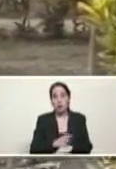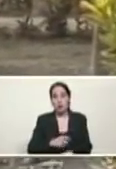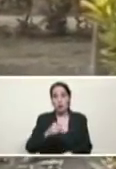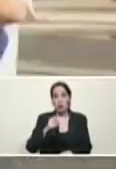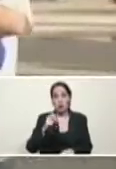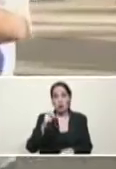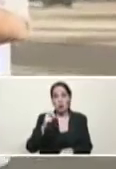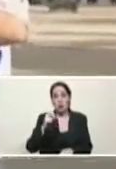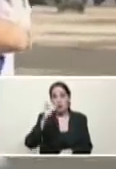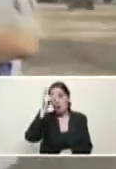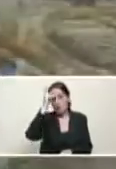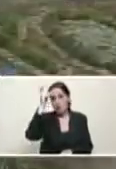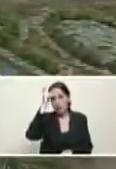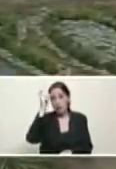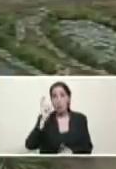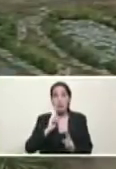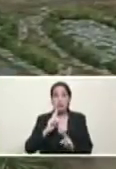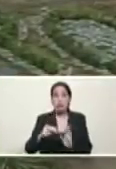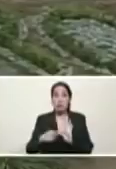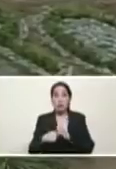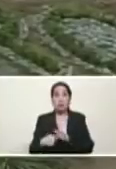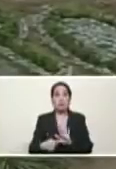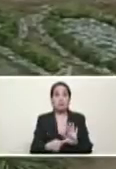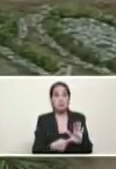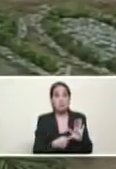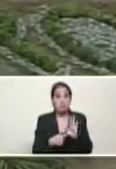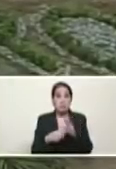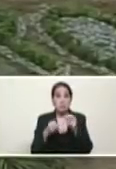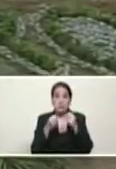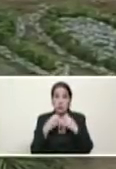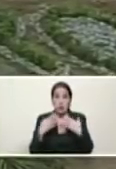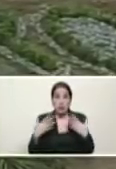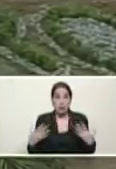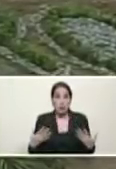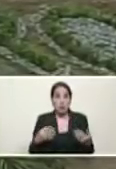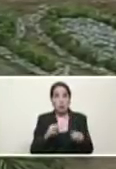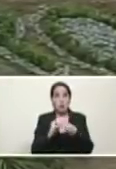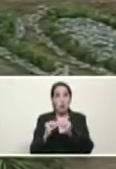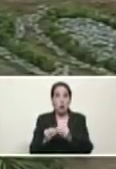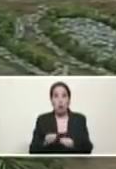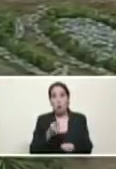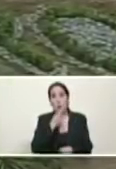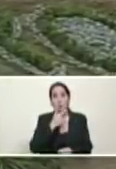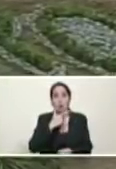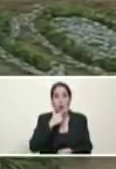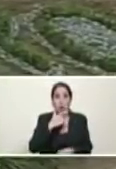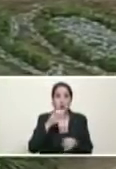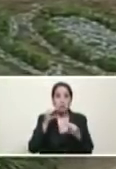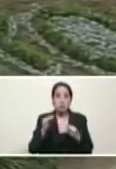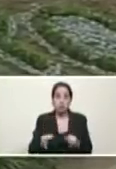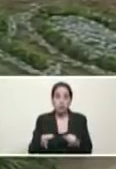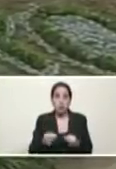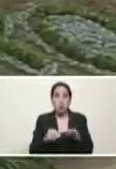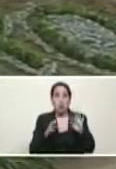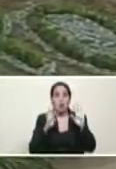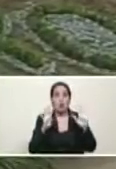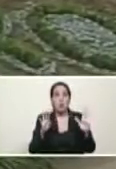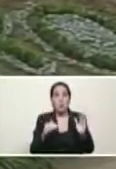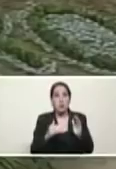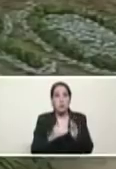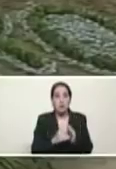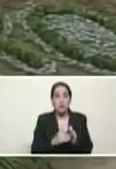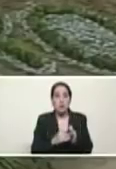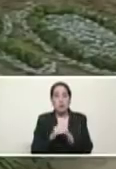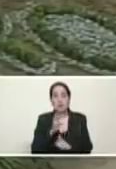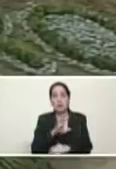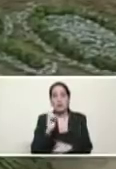eso que los resultados que tenemos aquí, bueno, son hermosos, bonitos y concretos en este parque que tiene 9.500 metros